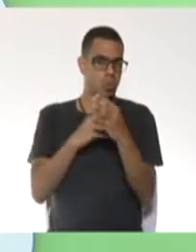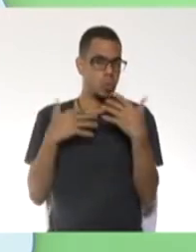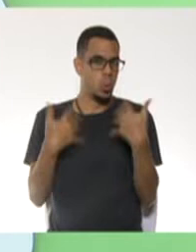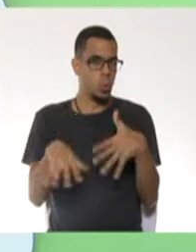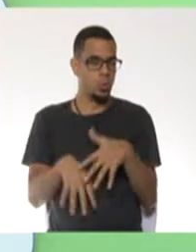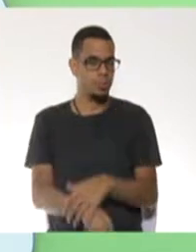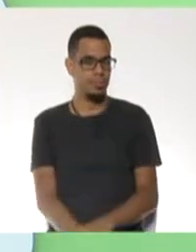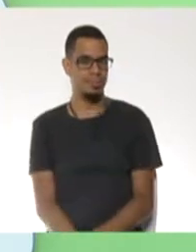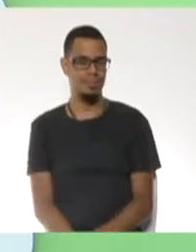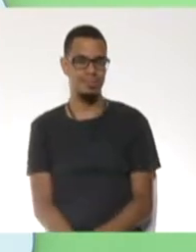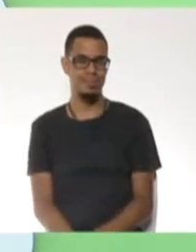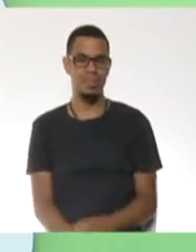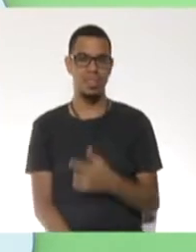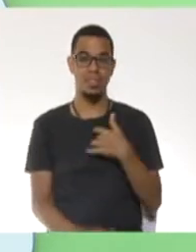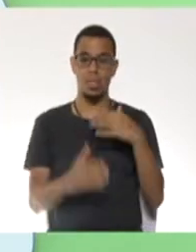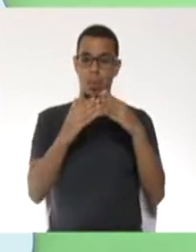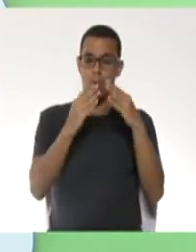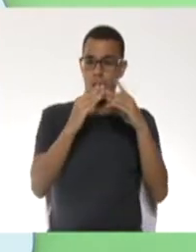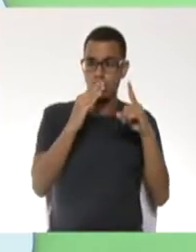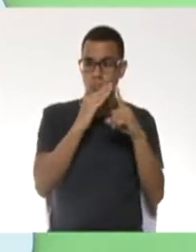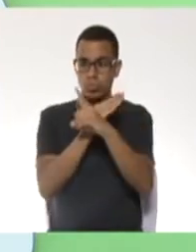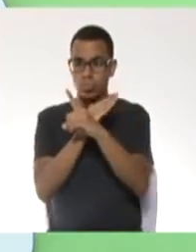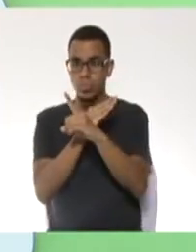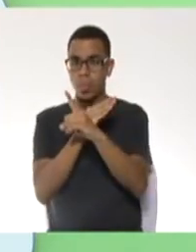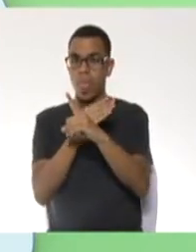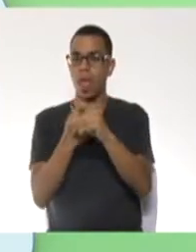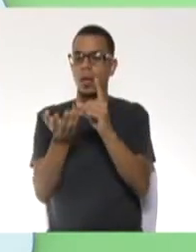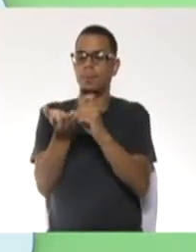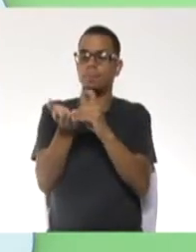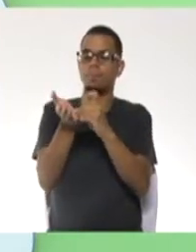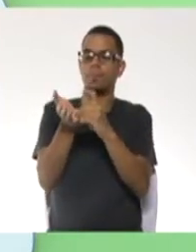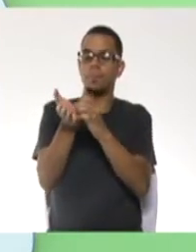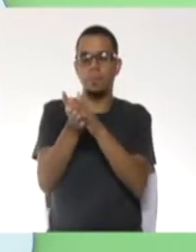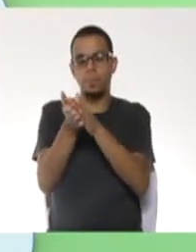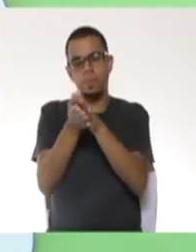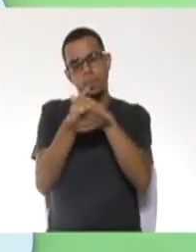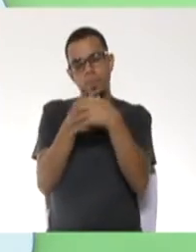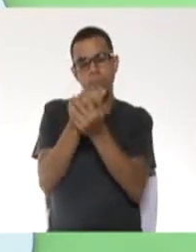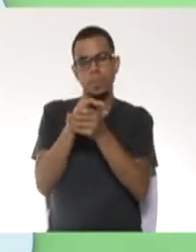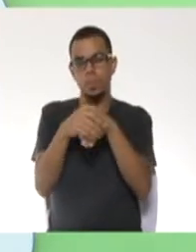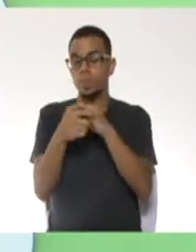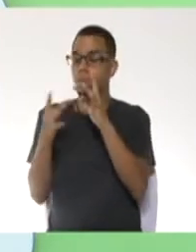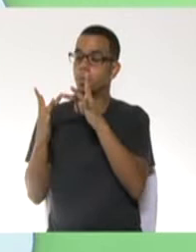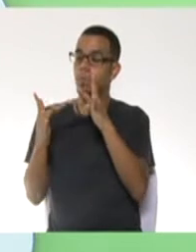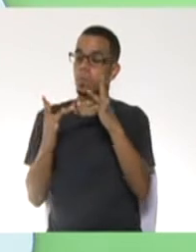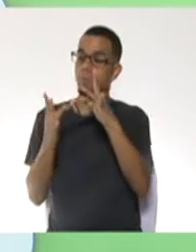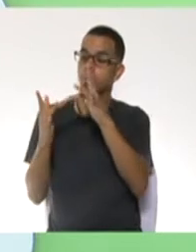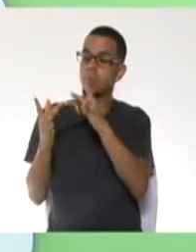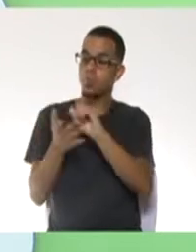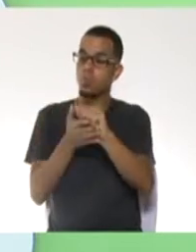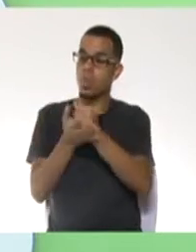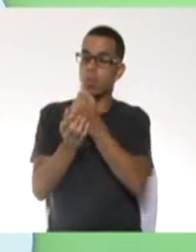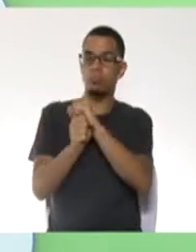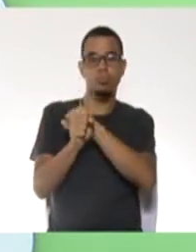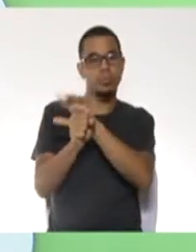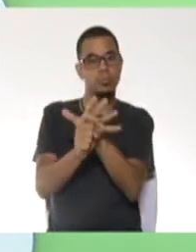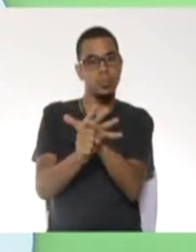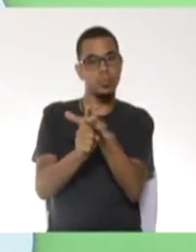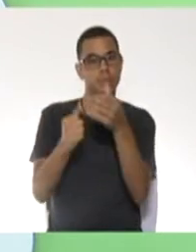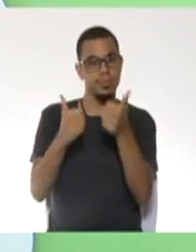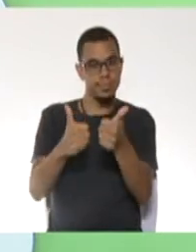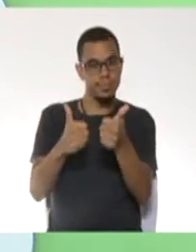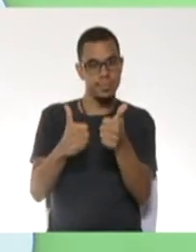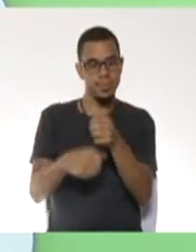Y recuerden, si salimos de nuestra casa debemos llevar alcohol o gel antibacterial para evitar la propagación de la COVID-19